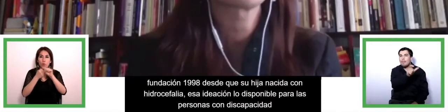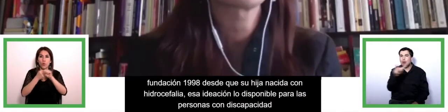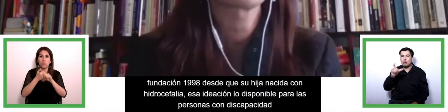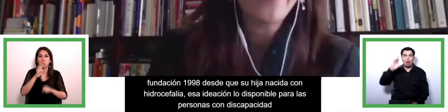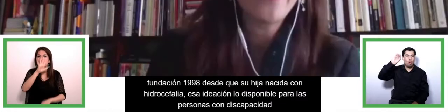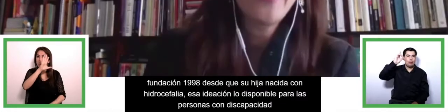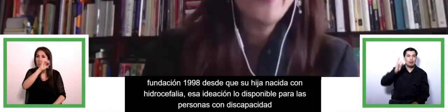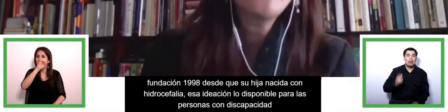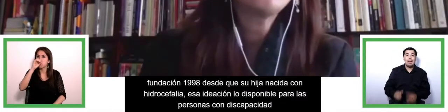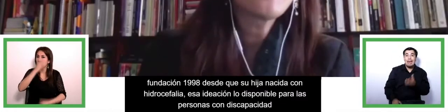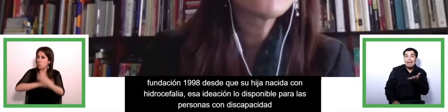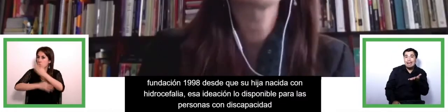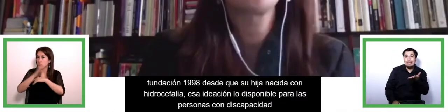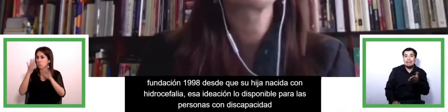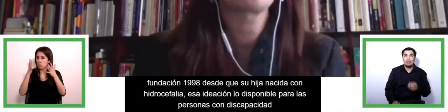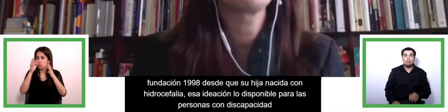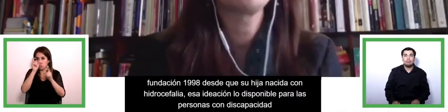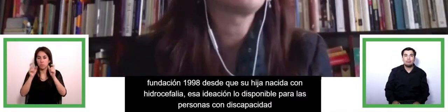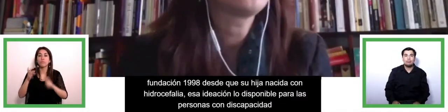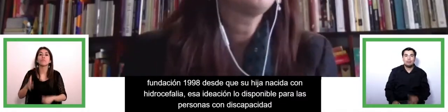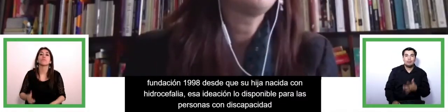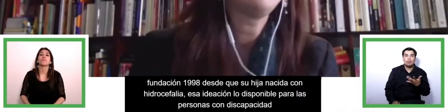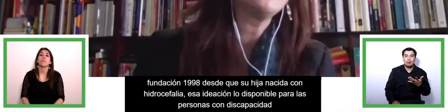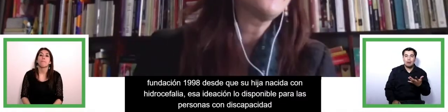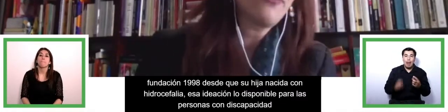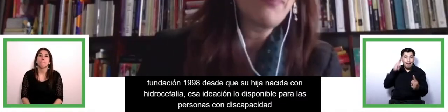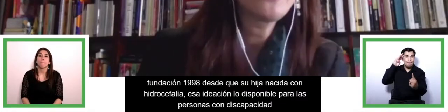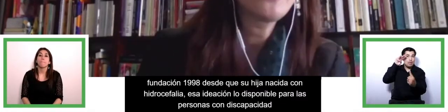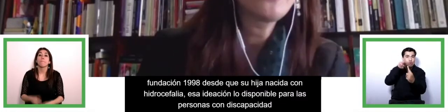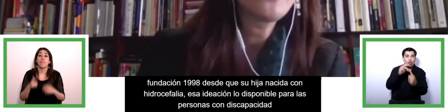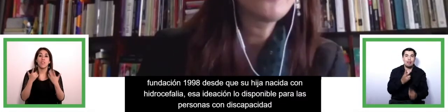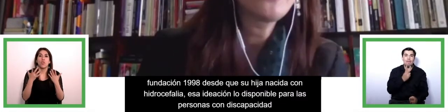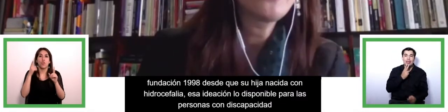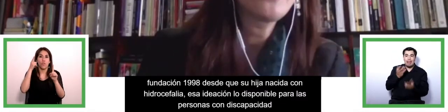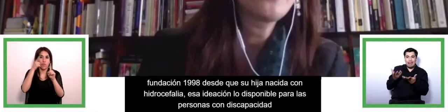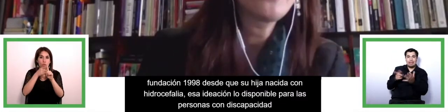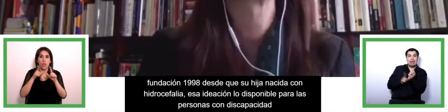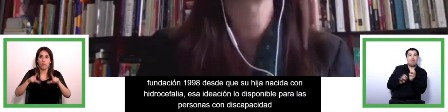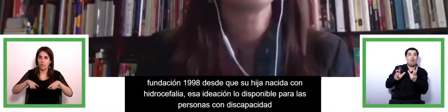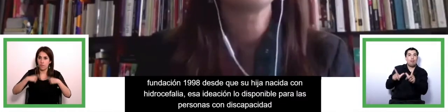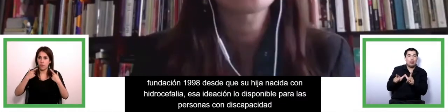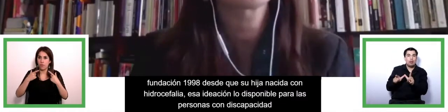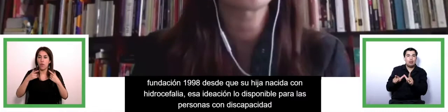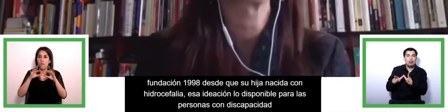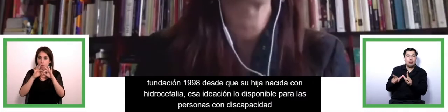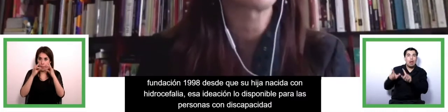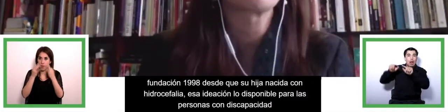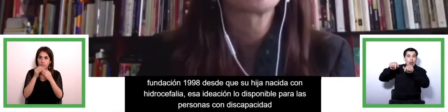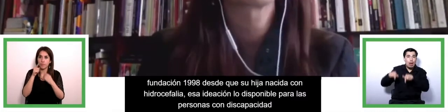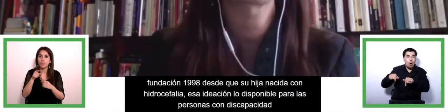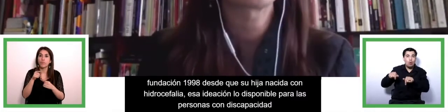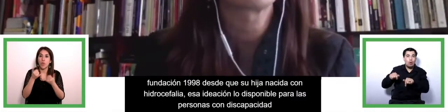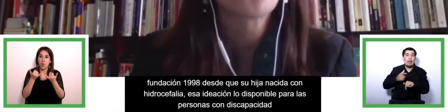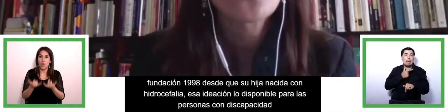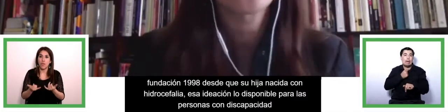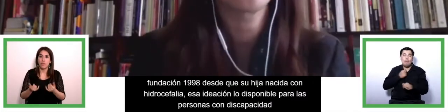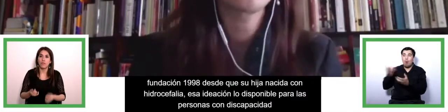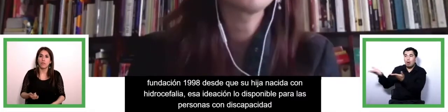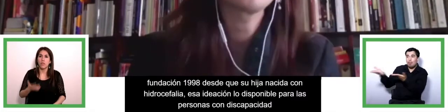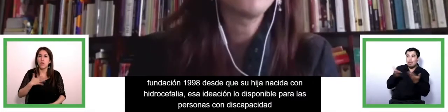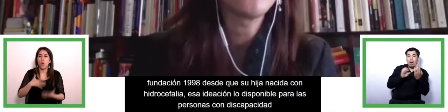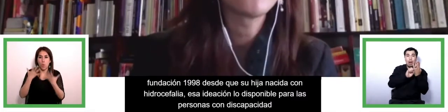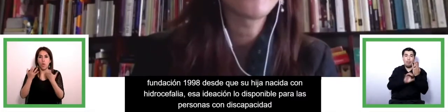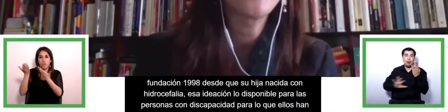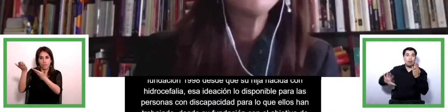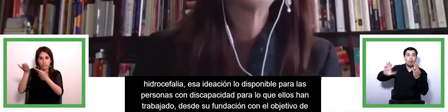discapacidad. Y esa se ha vuelto la misión de vida de esa familia. Queremos entonces invitarlos a la plataforma para que